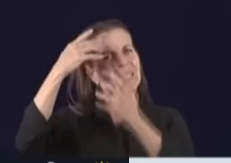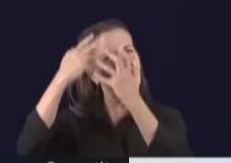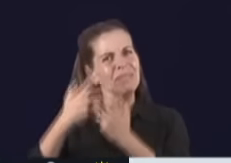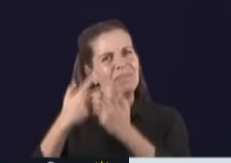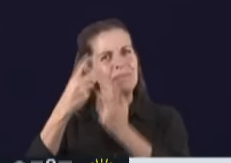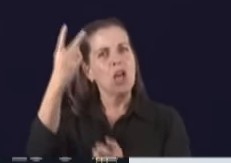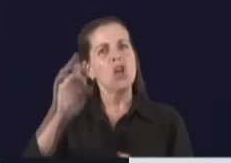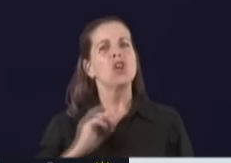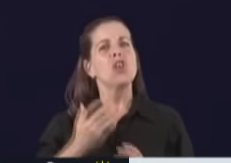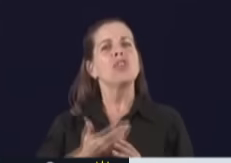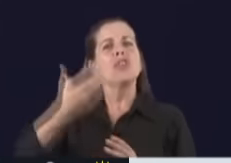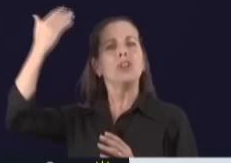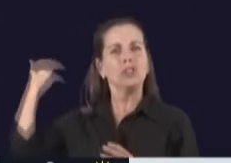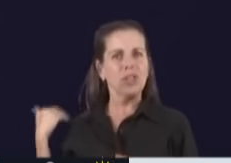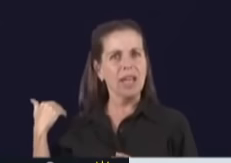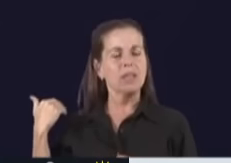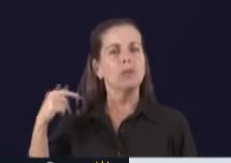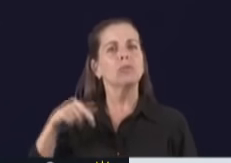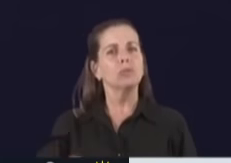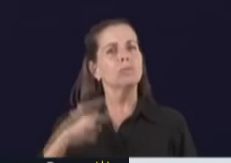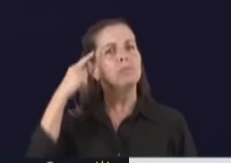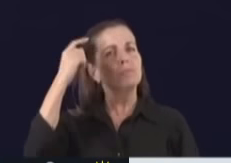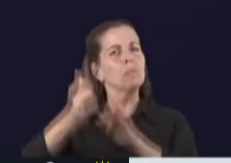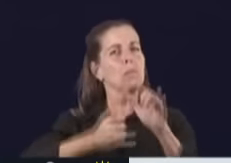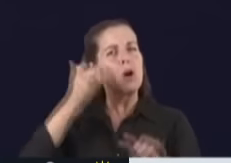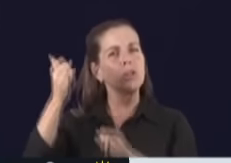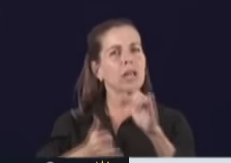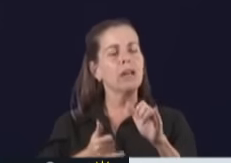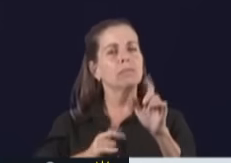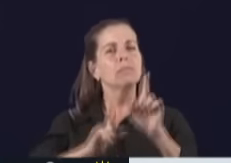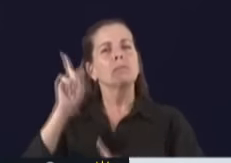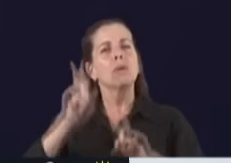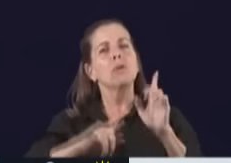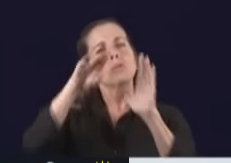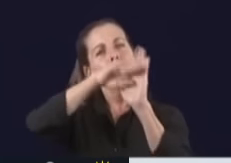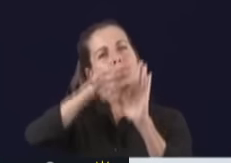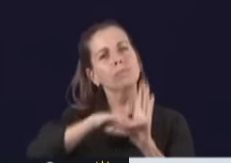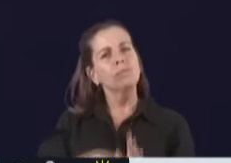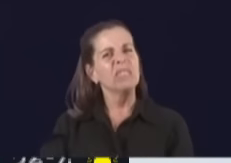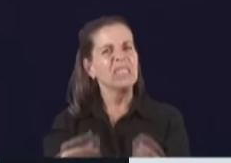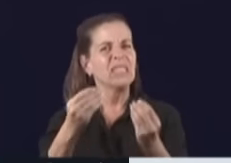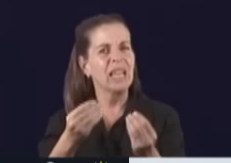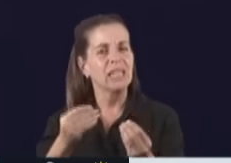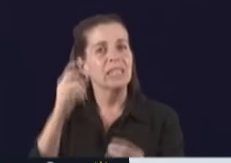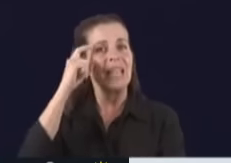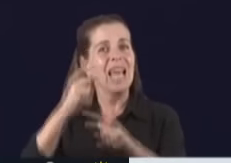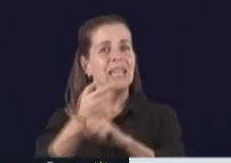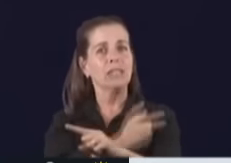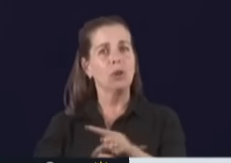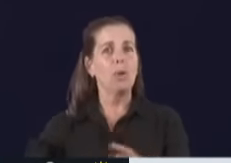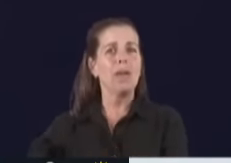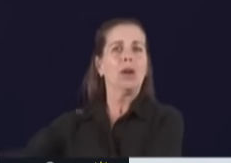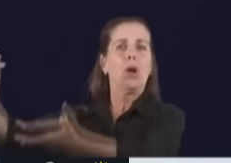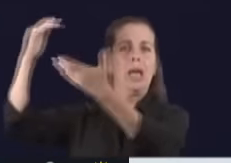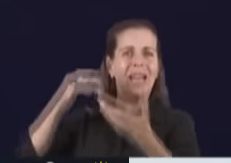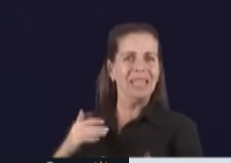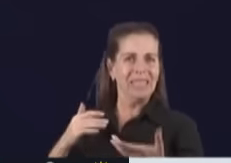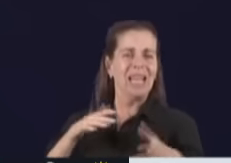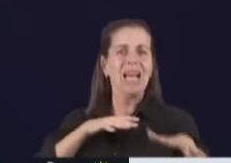pena recordar algunos datos que ilustran la triste herencia kirchnerista, o sea, el